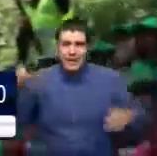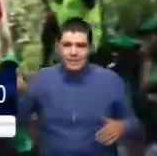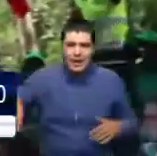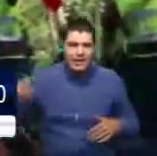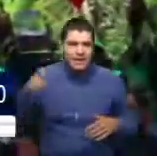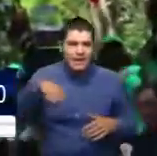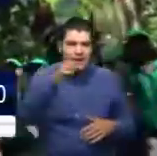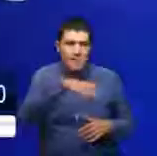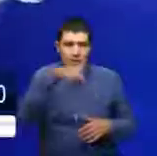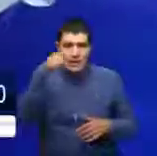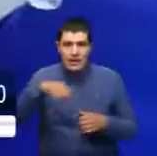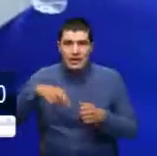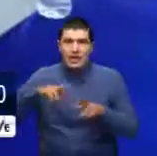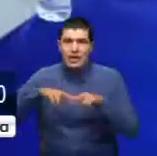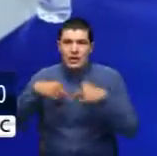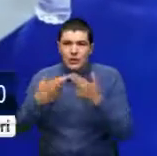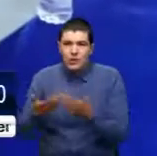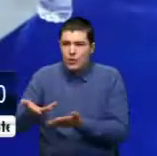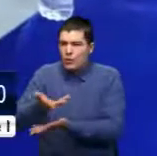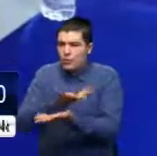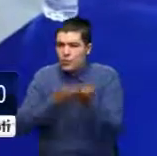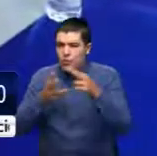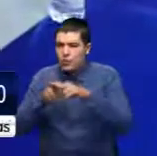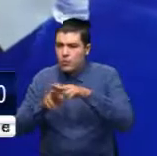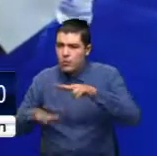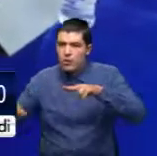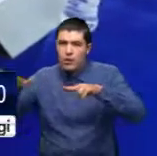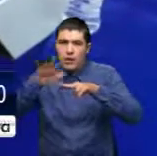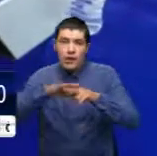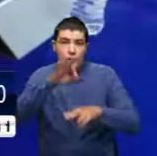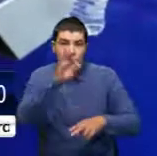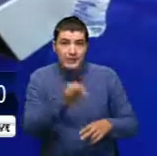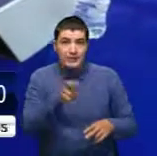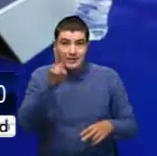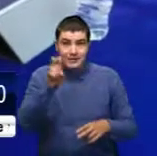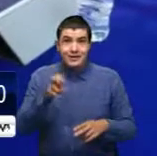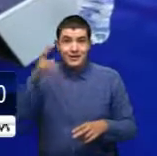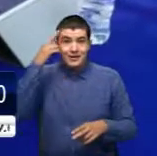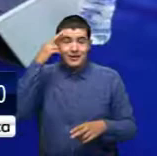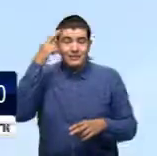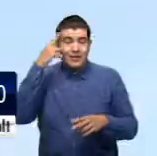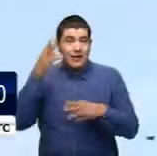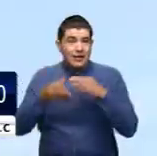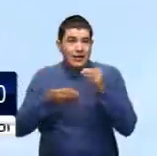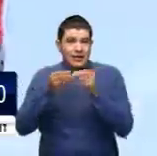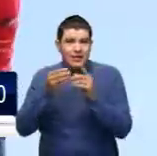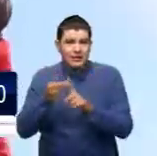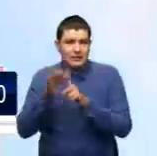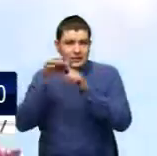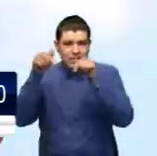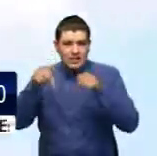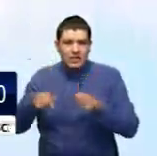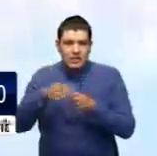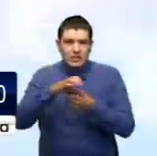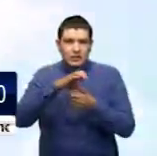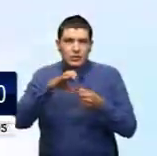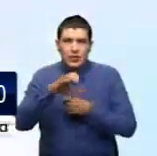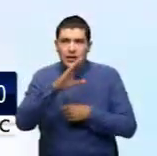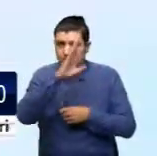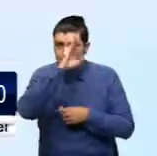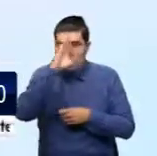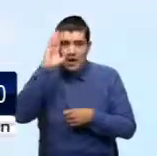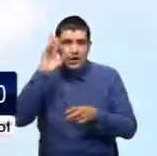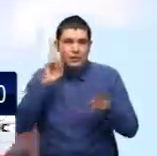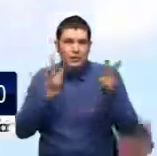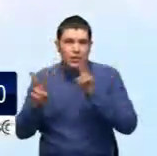nuestra región, nuestras 87 razones y específicamente aquí en la capital turística de Santander,